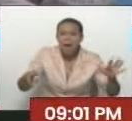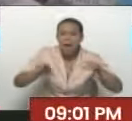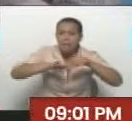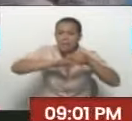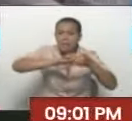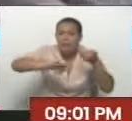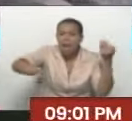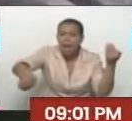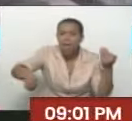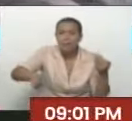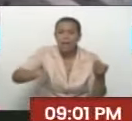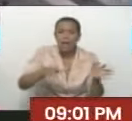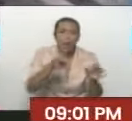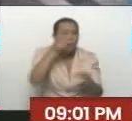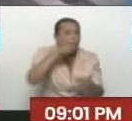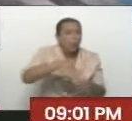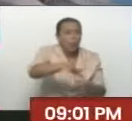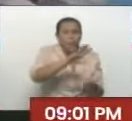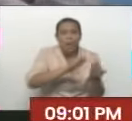así. El músico popular